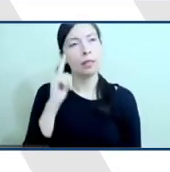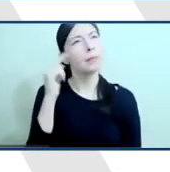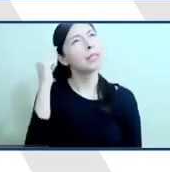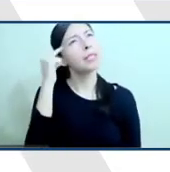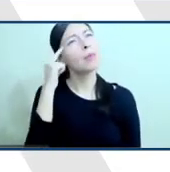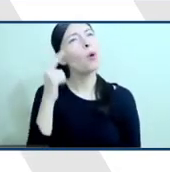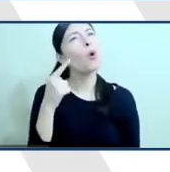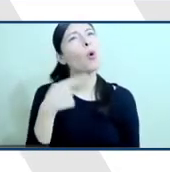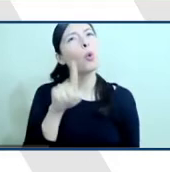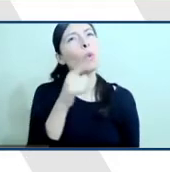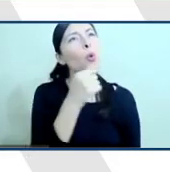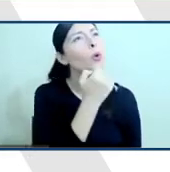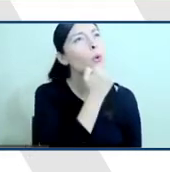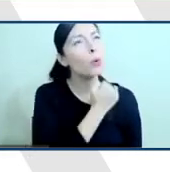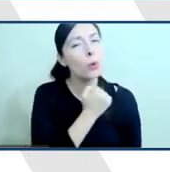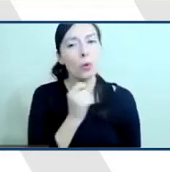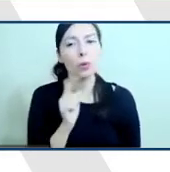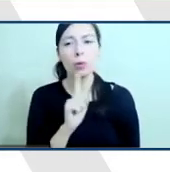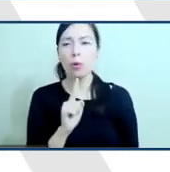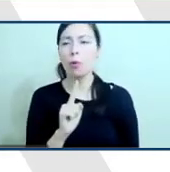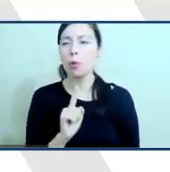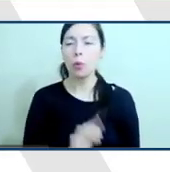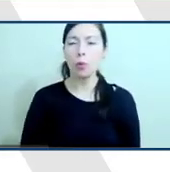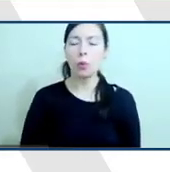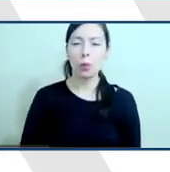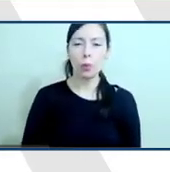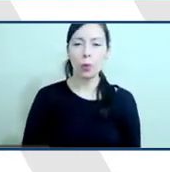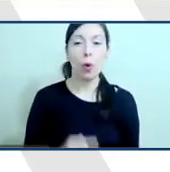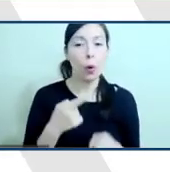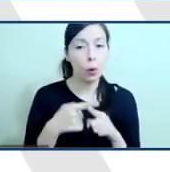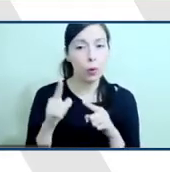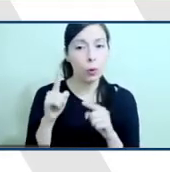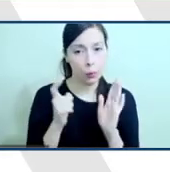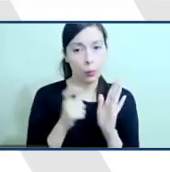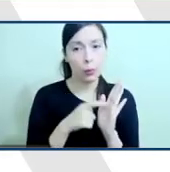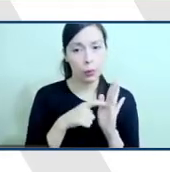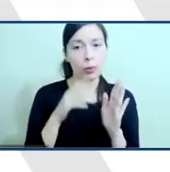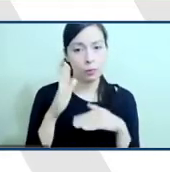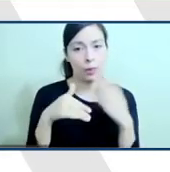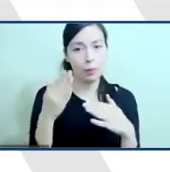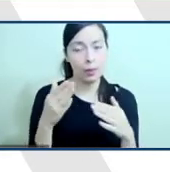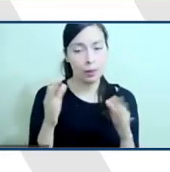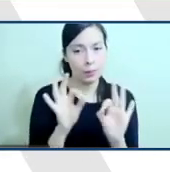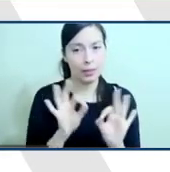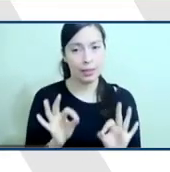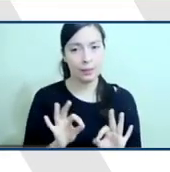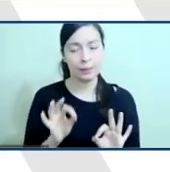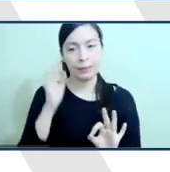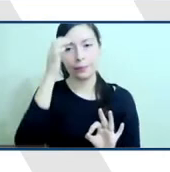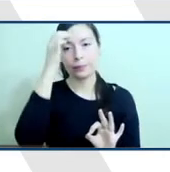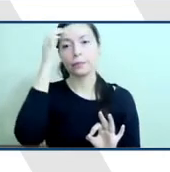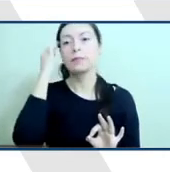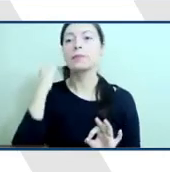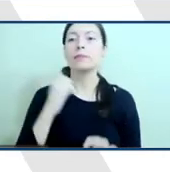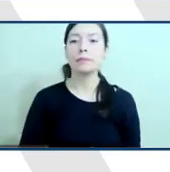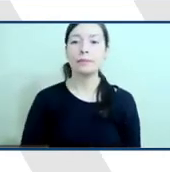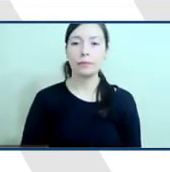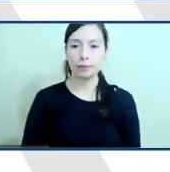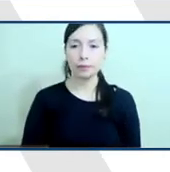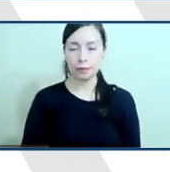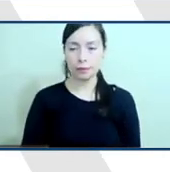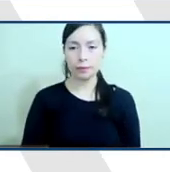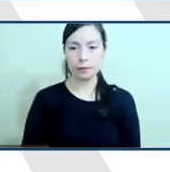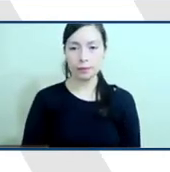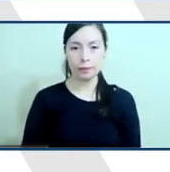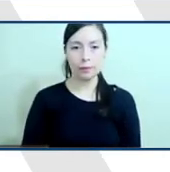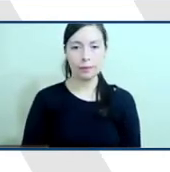otro punto del cual les voy a hablar en un momento, que pudiera haber algo mal tipeado. La verdad es que tendría que haber bastantes cosas mal escritas en las coordenadas